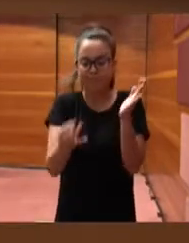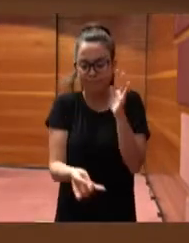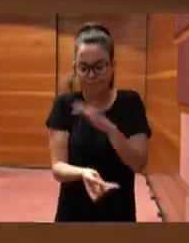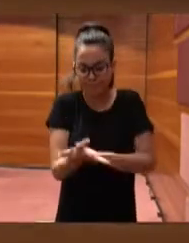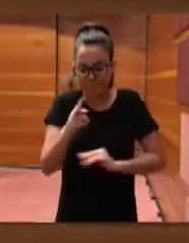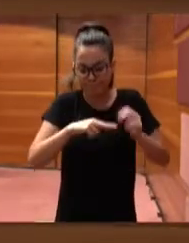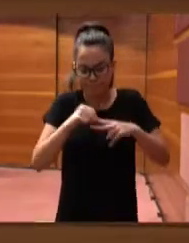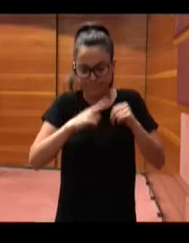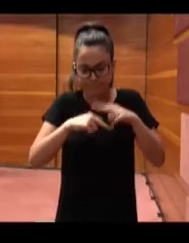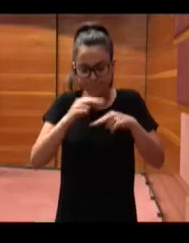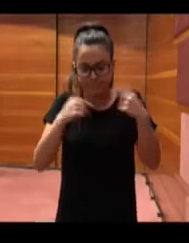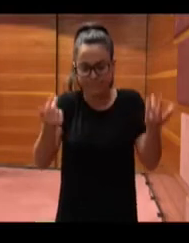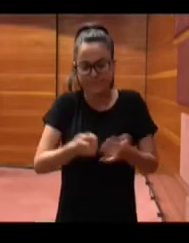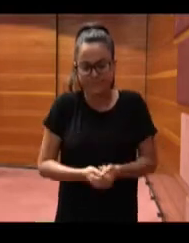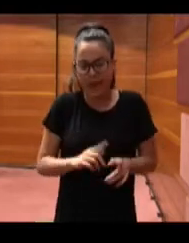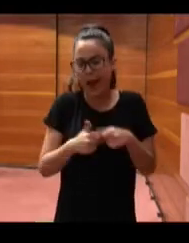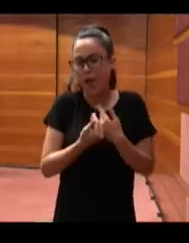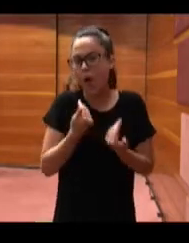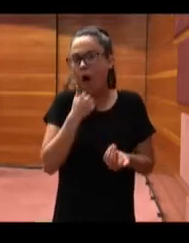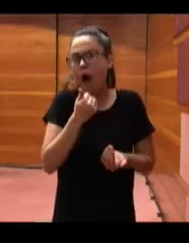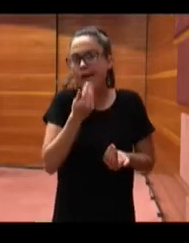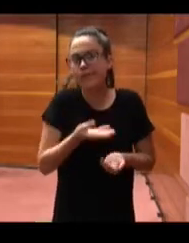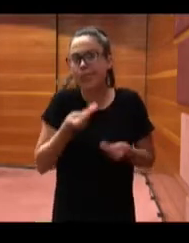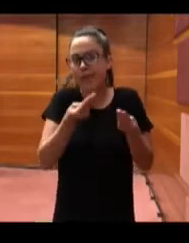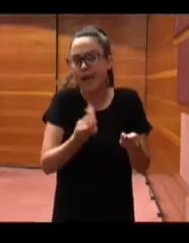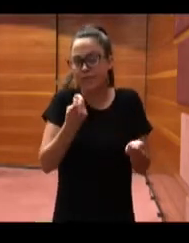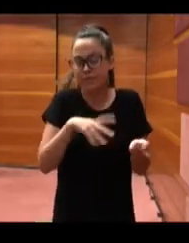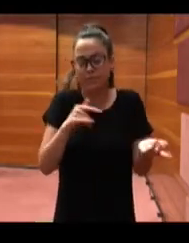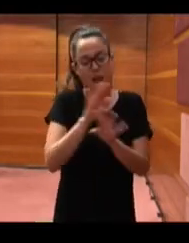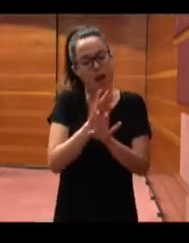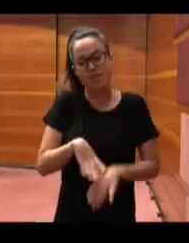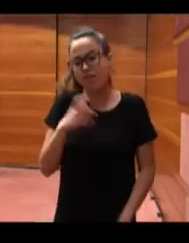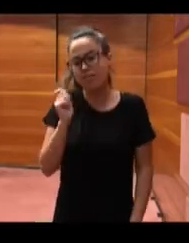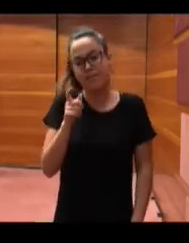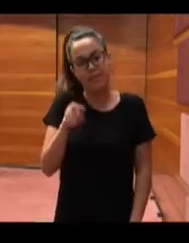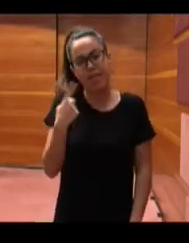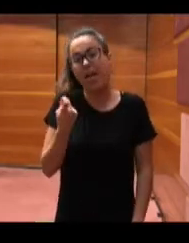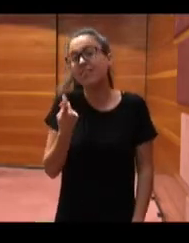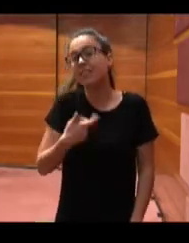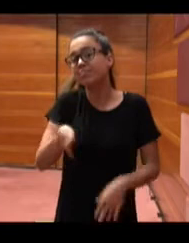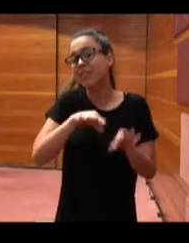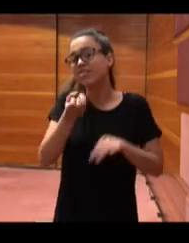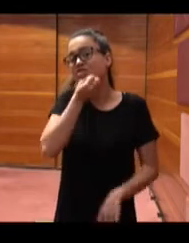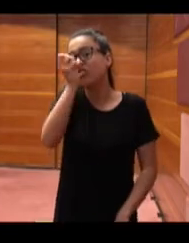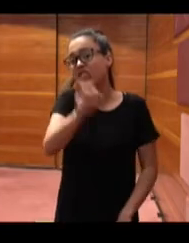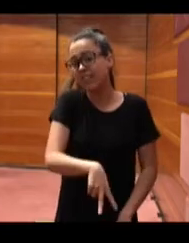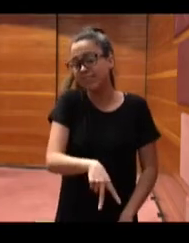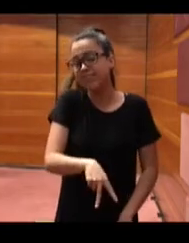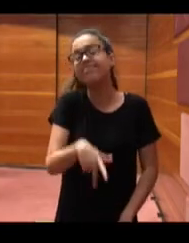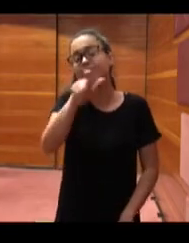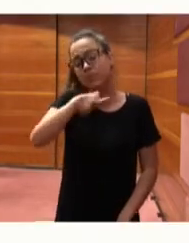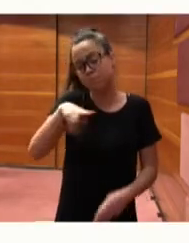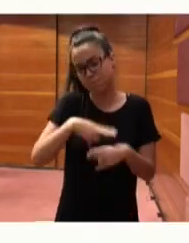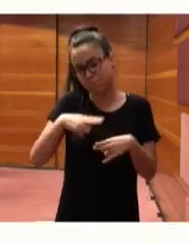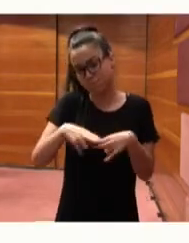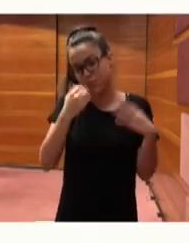una medida que le es negativa, pero en algún momento ese cargo público siempre es responsable de tomar la decisión. Quien pone la cabeza